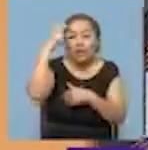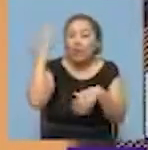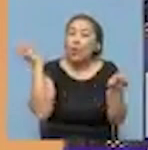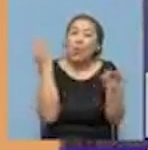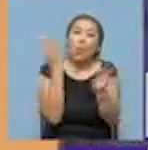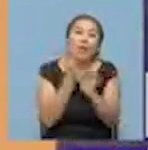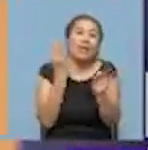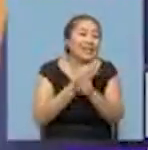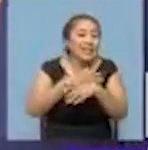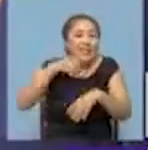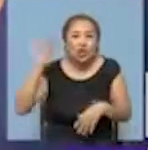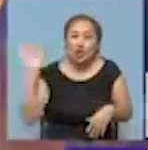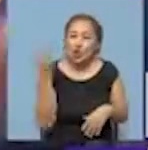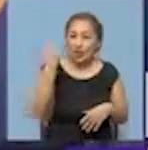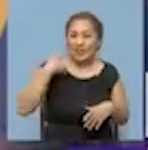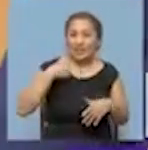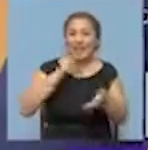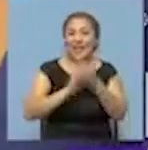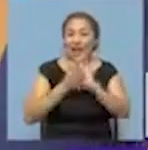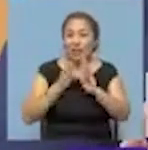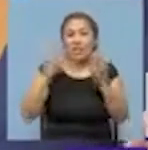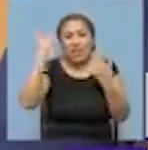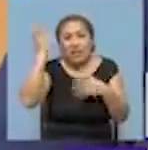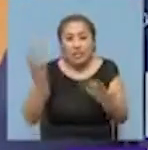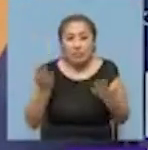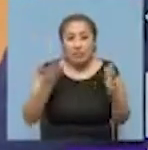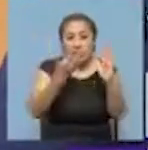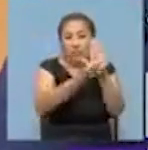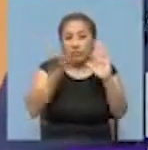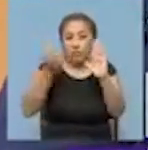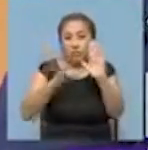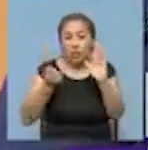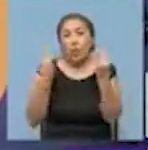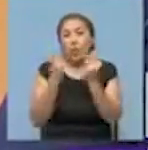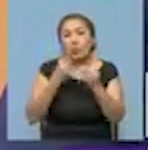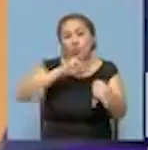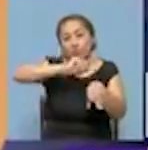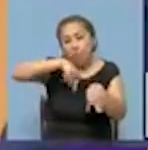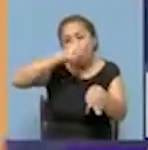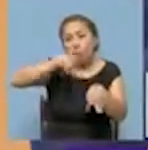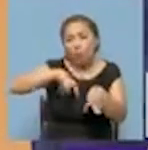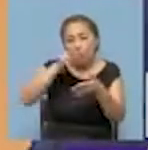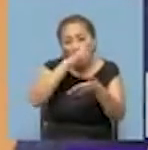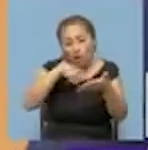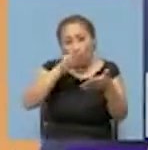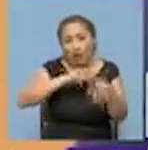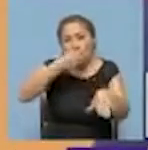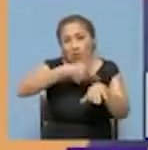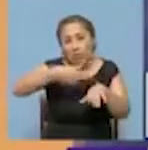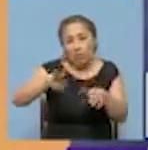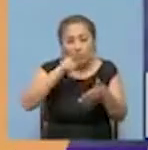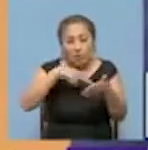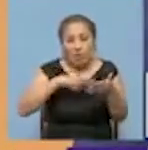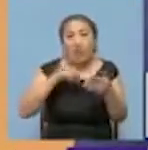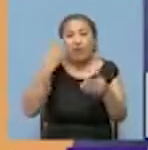escuela gratuita de nuestro territorio esos contenidos se sacaron los chicos tardan muchísimo en escribir y leer pero además se impuso